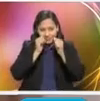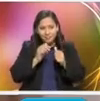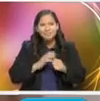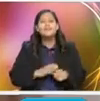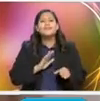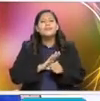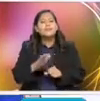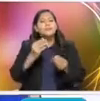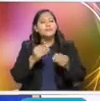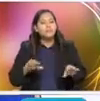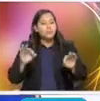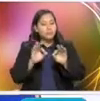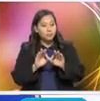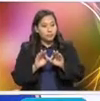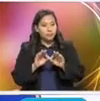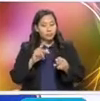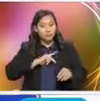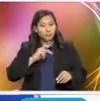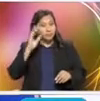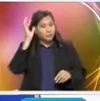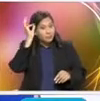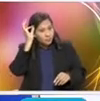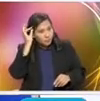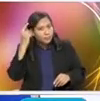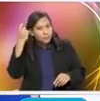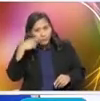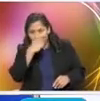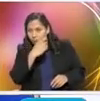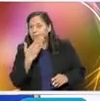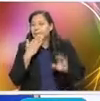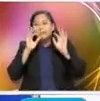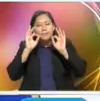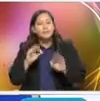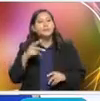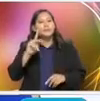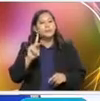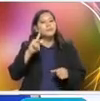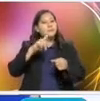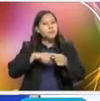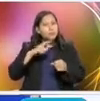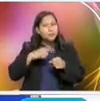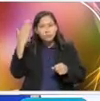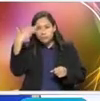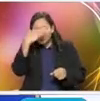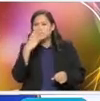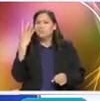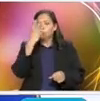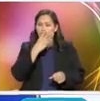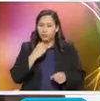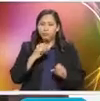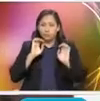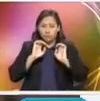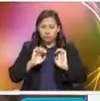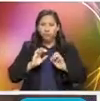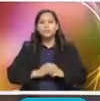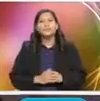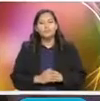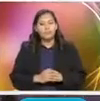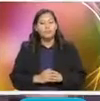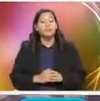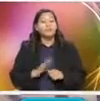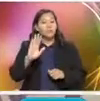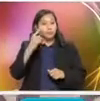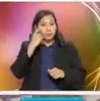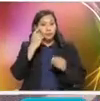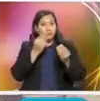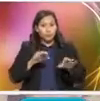es esta importancia de mantener nuestro cabello pues bien peinado, pero también con un buen color? Mira, es muy